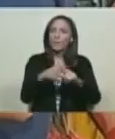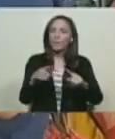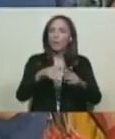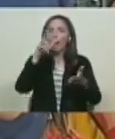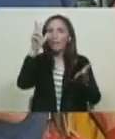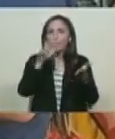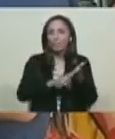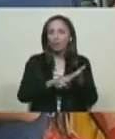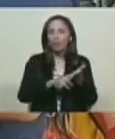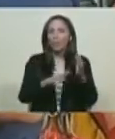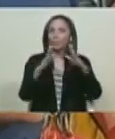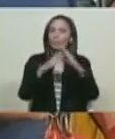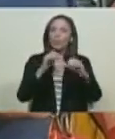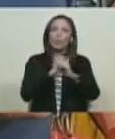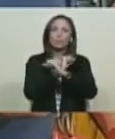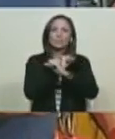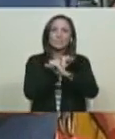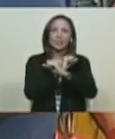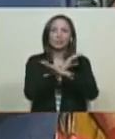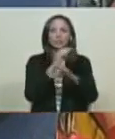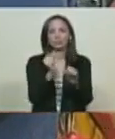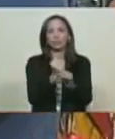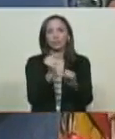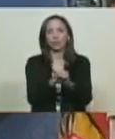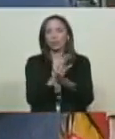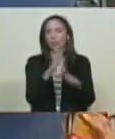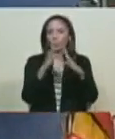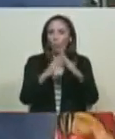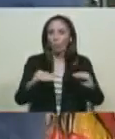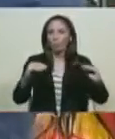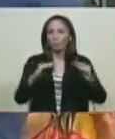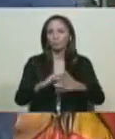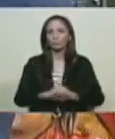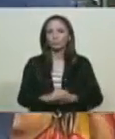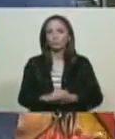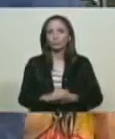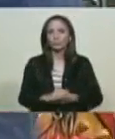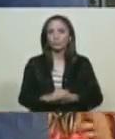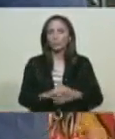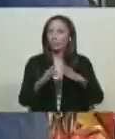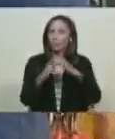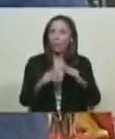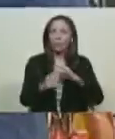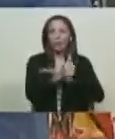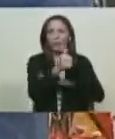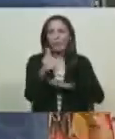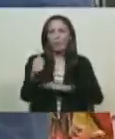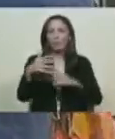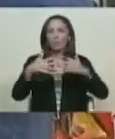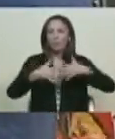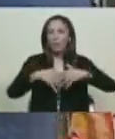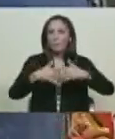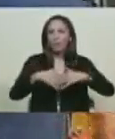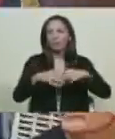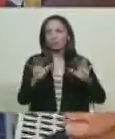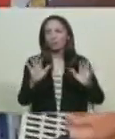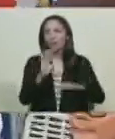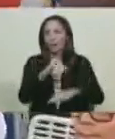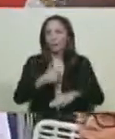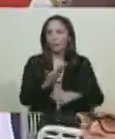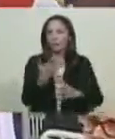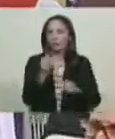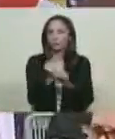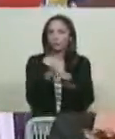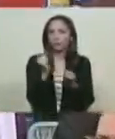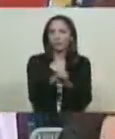por los CPT en cada fábrica. Que vaya avalado por los CPT en cada fábrica. Cierto, muchachos.